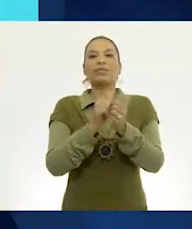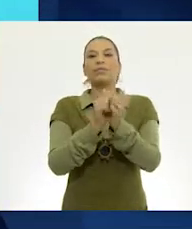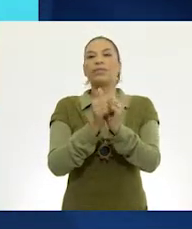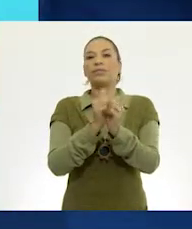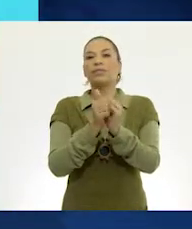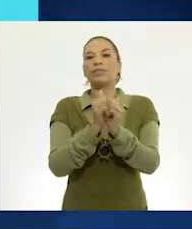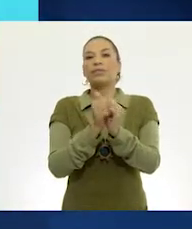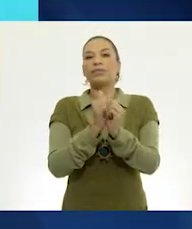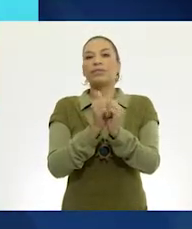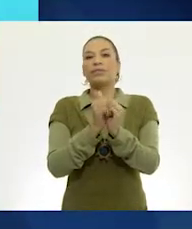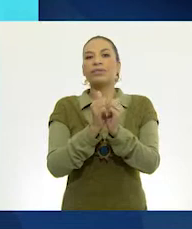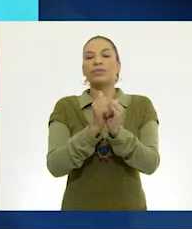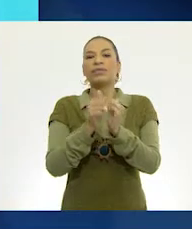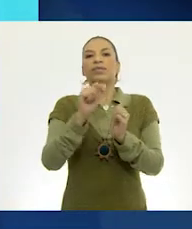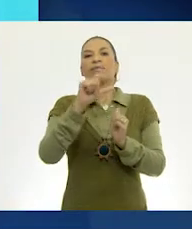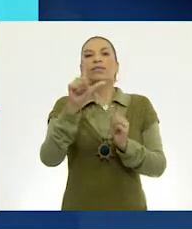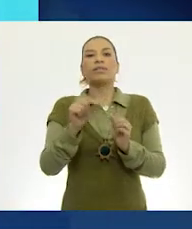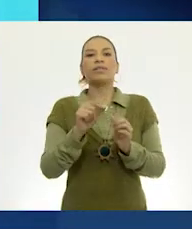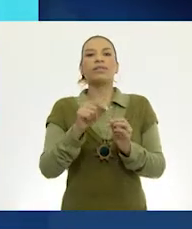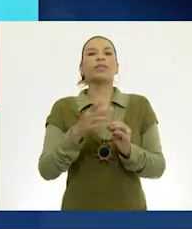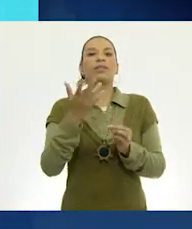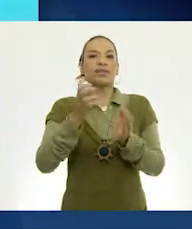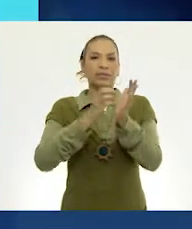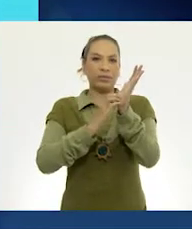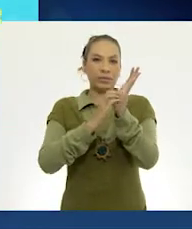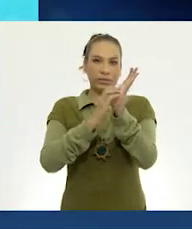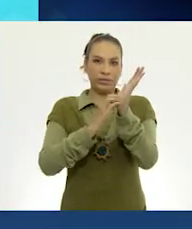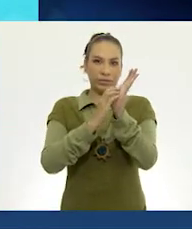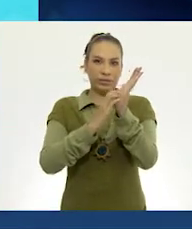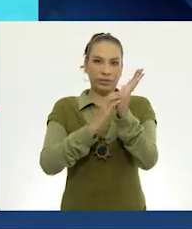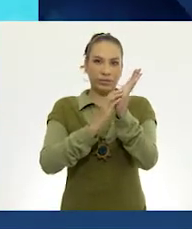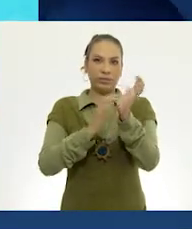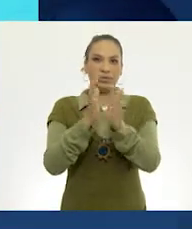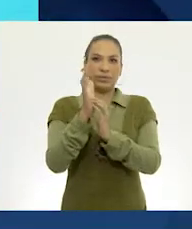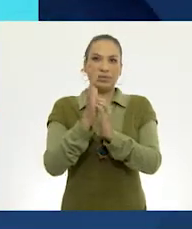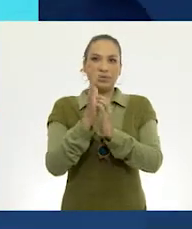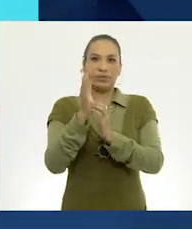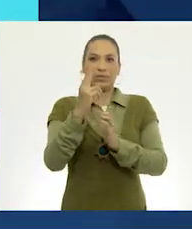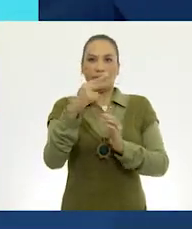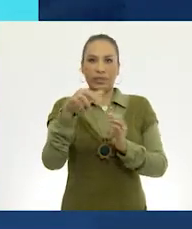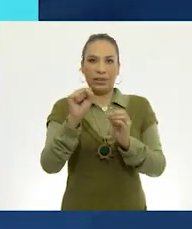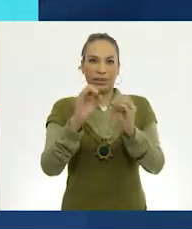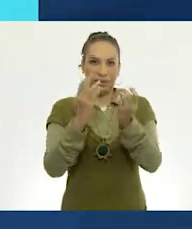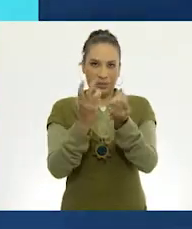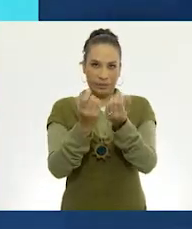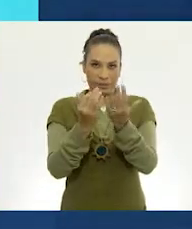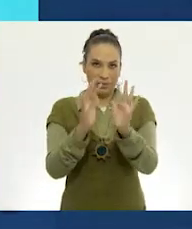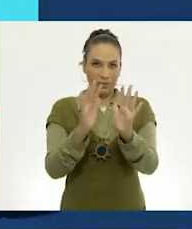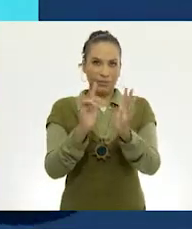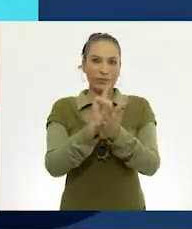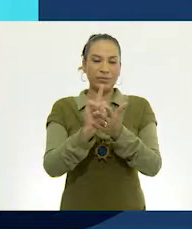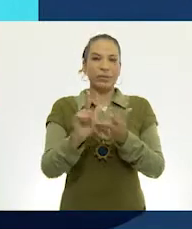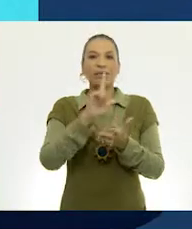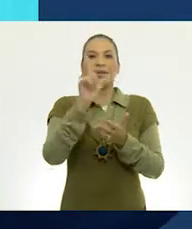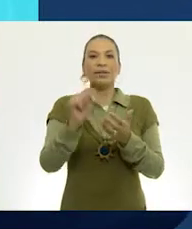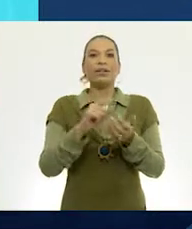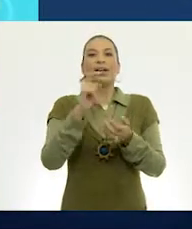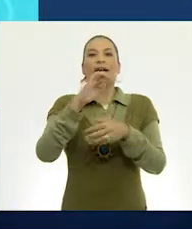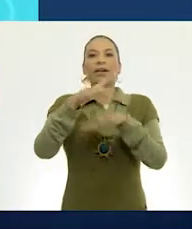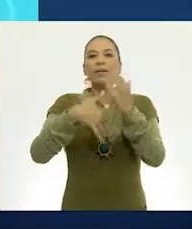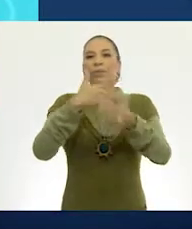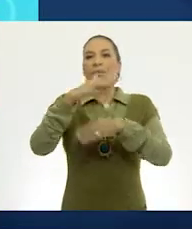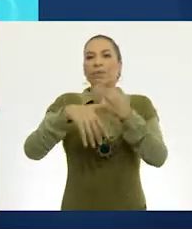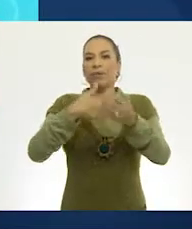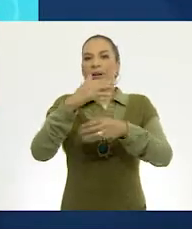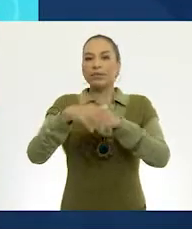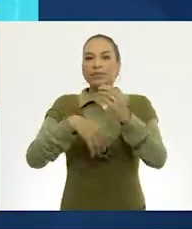dedos. Ahora haz como que rasguñas la palma de tus manos para lavar tus uñas. Enjuaga tus manos con